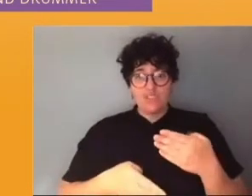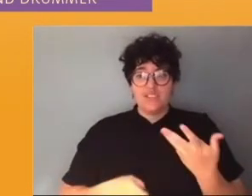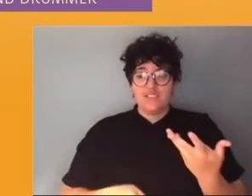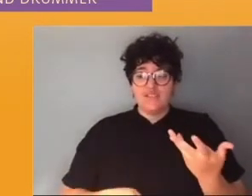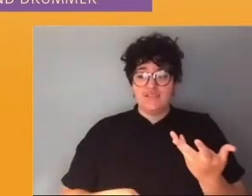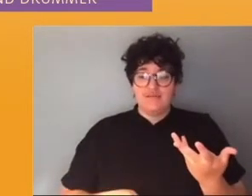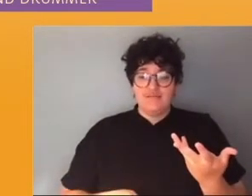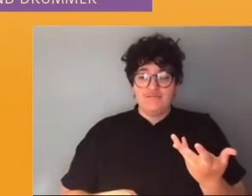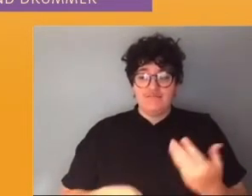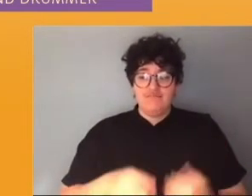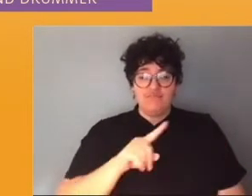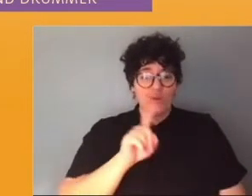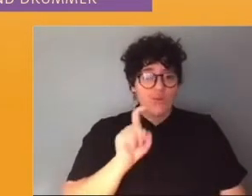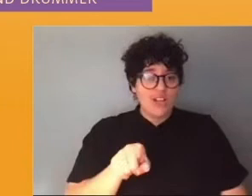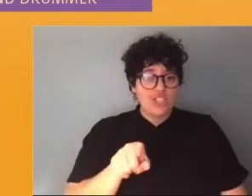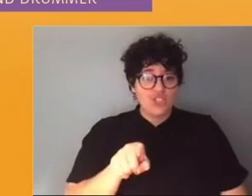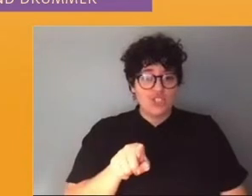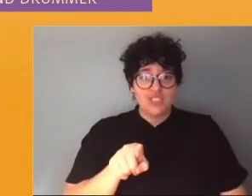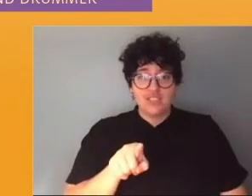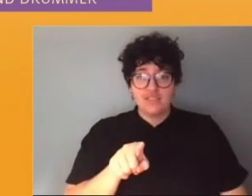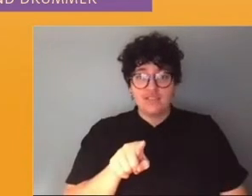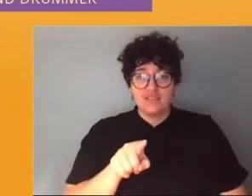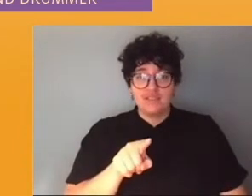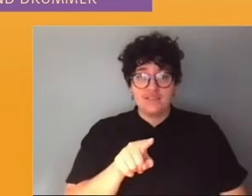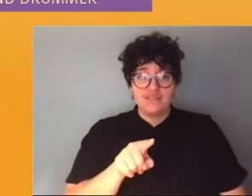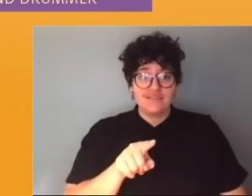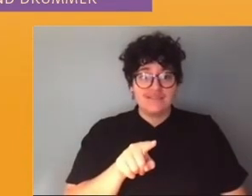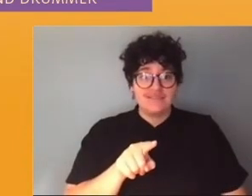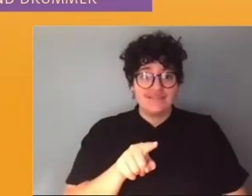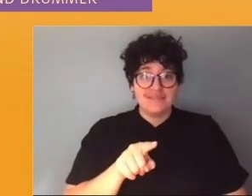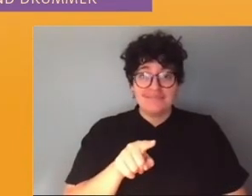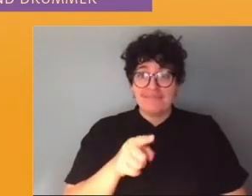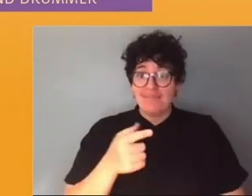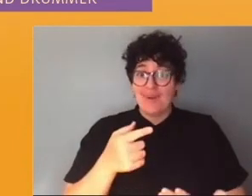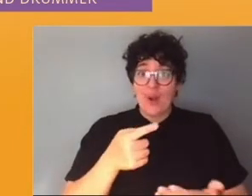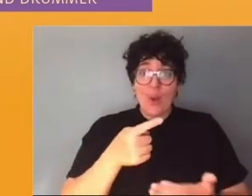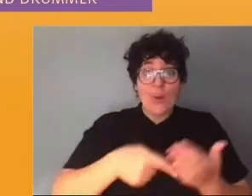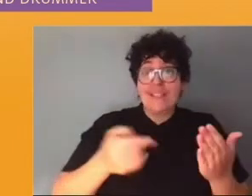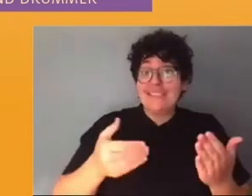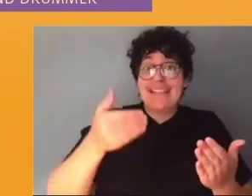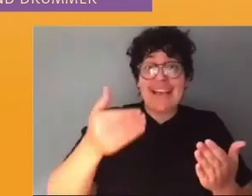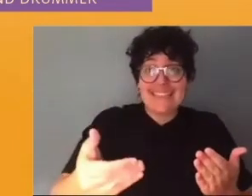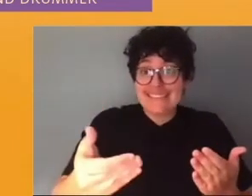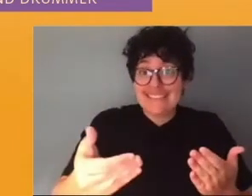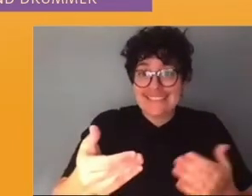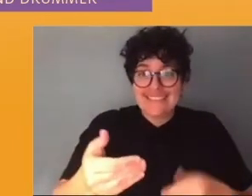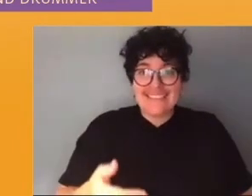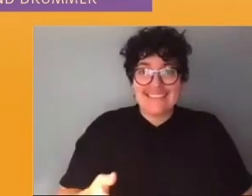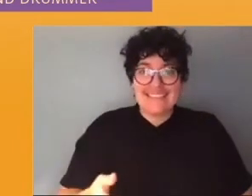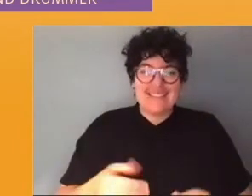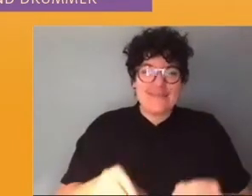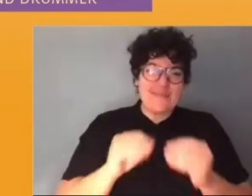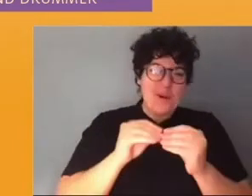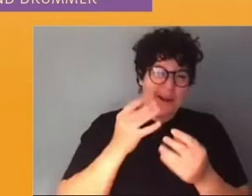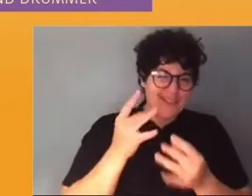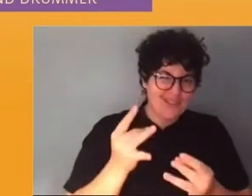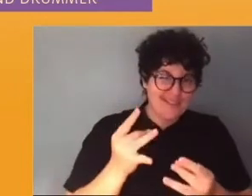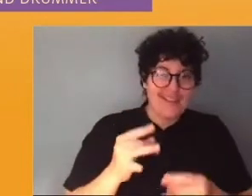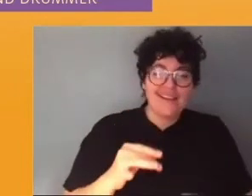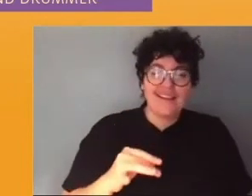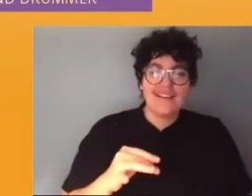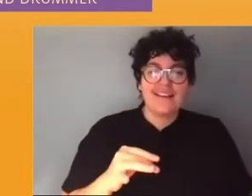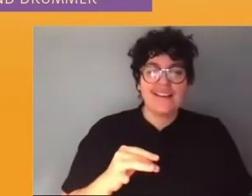sobre, bueno, ¿qué sigue, no? Pero ojalá más interesante que esto, como, ¿qué es lo